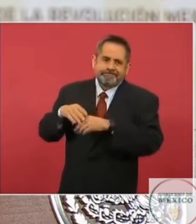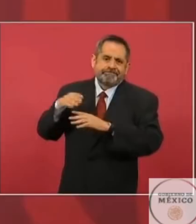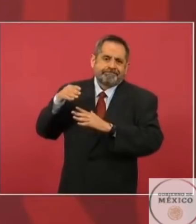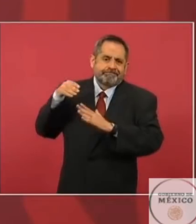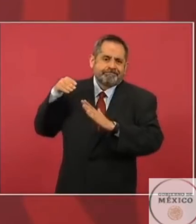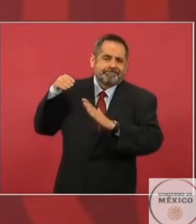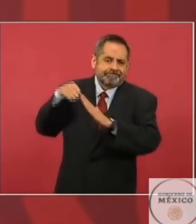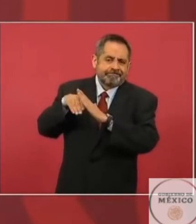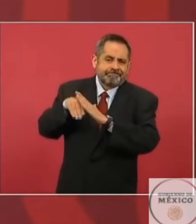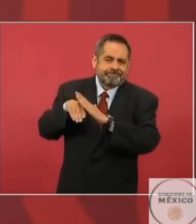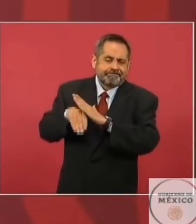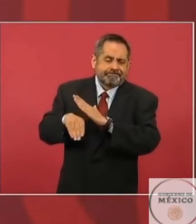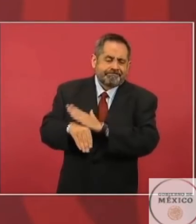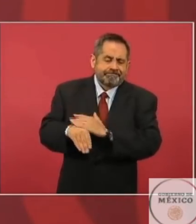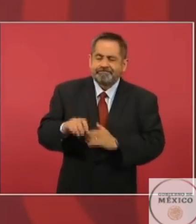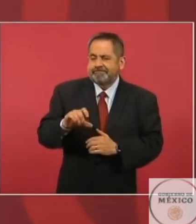a la crisis.